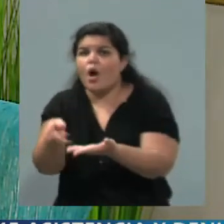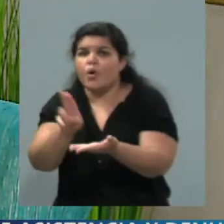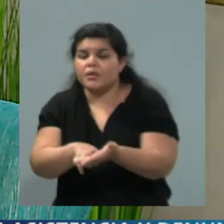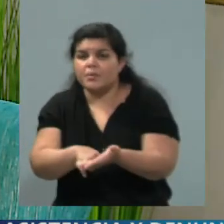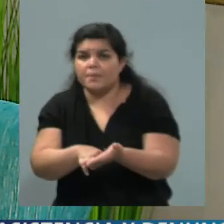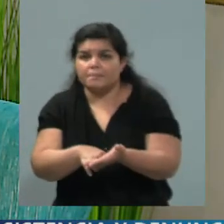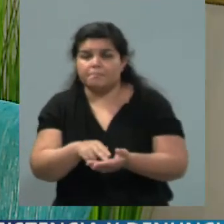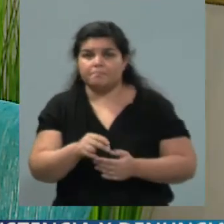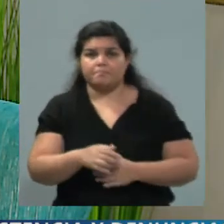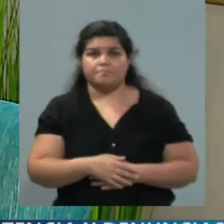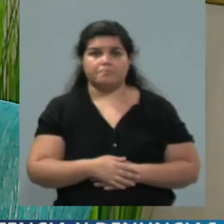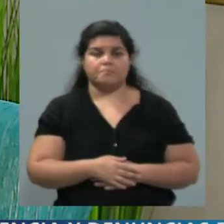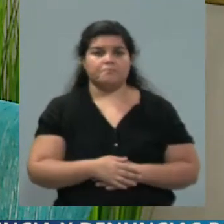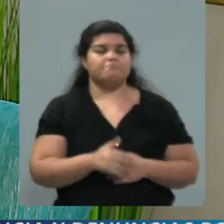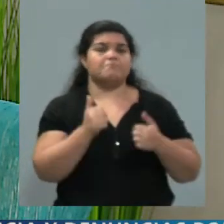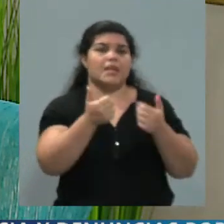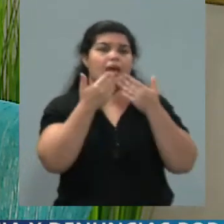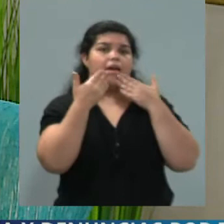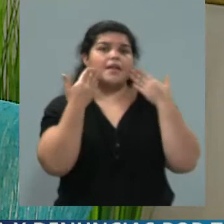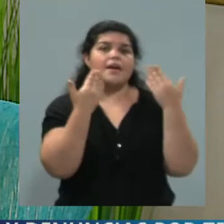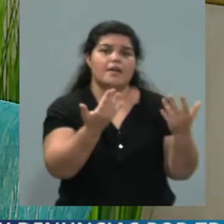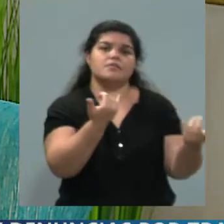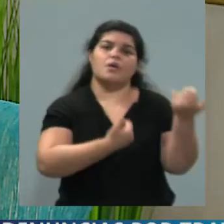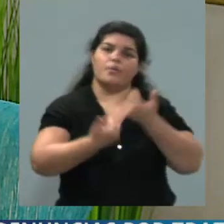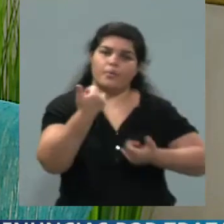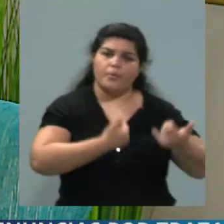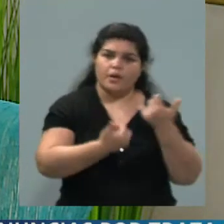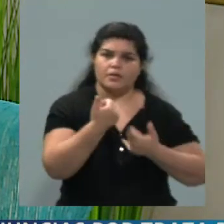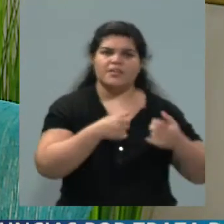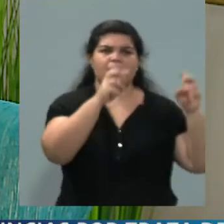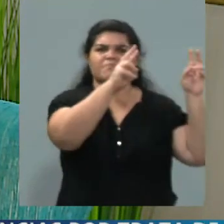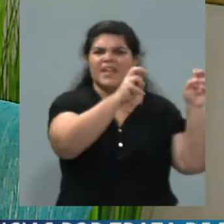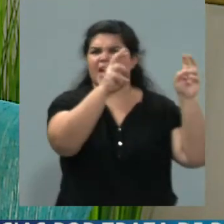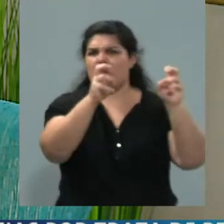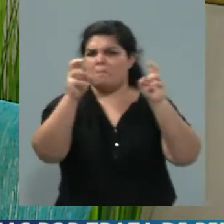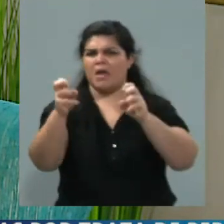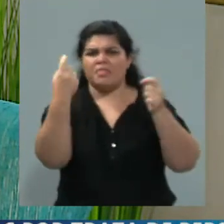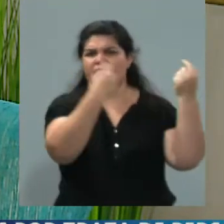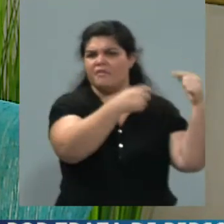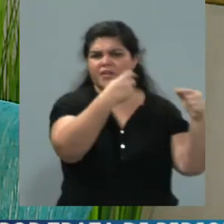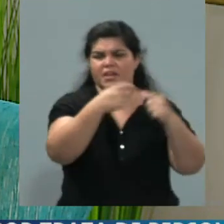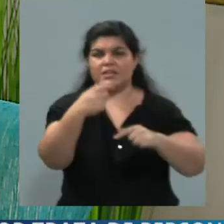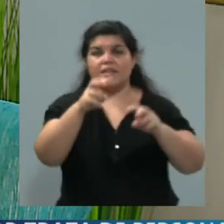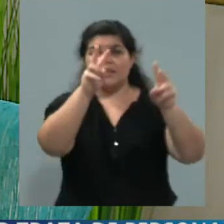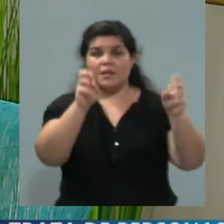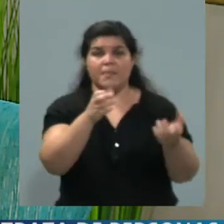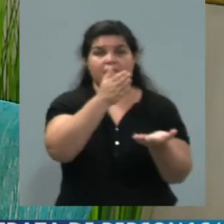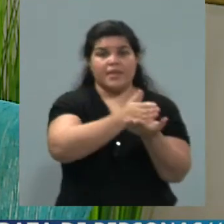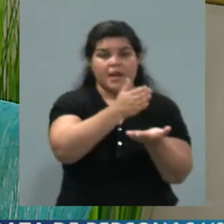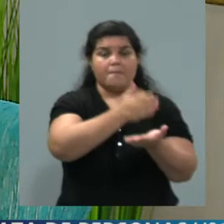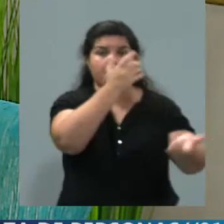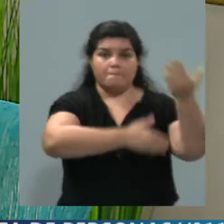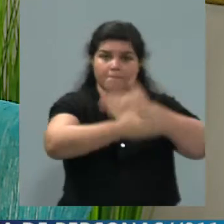estos minutos. Realmente queríamos interiorizarnos de distintos temas que tienen que ver con las personas con discapacidad y es por eso